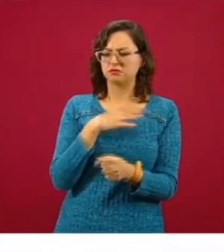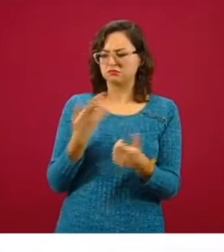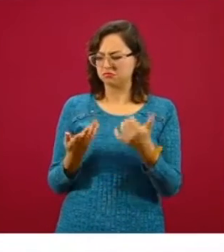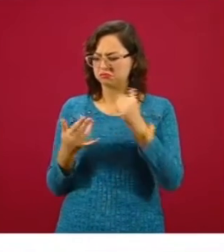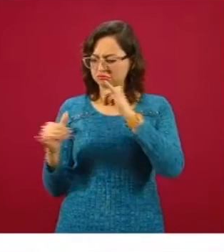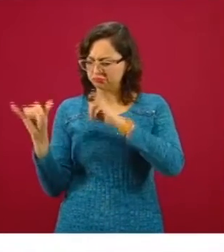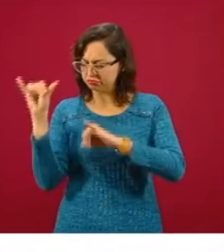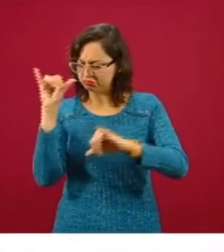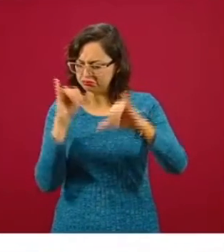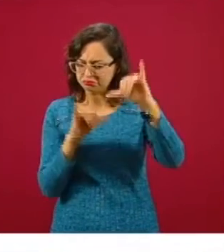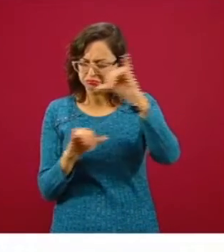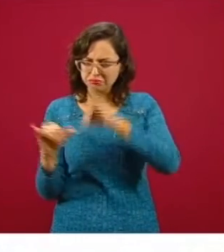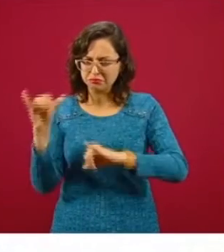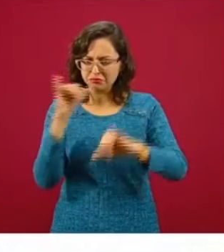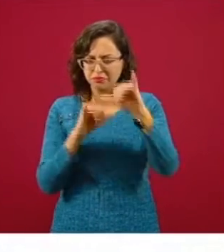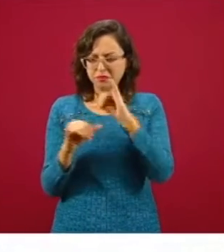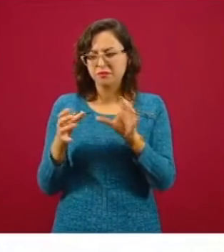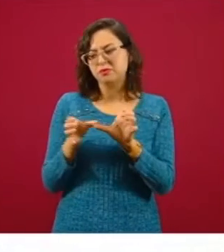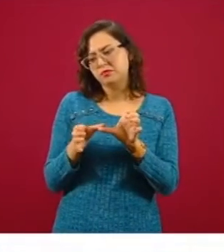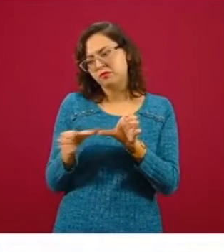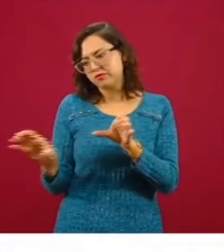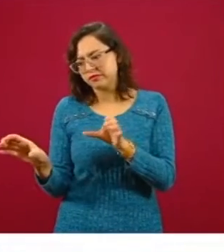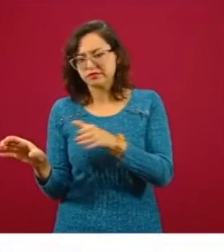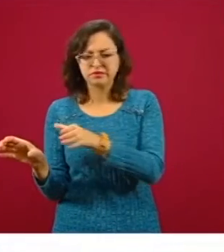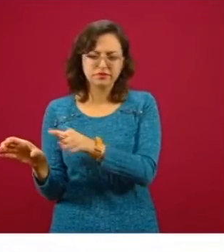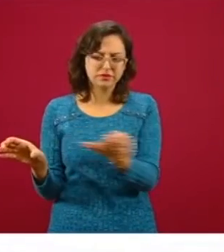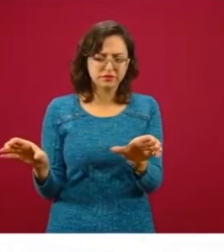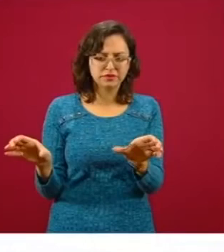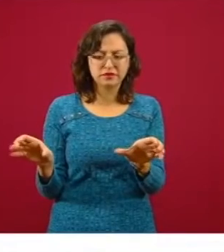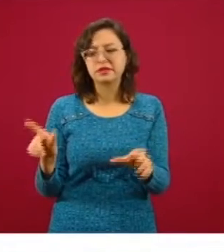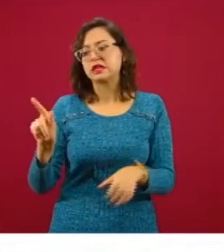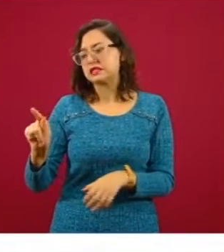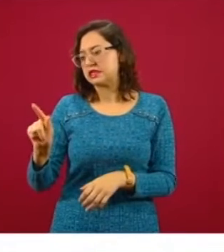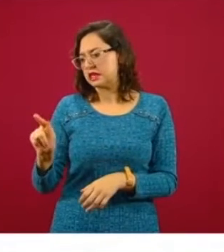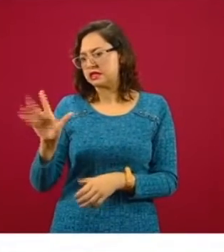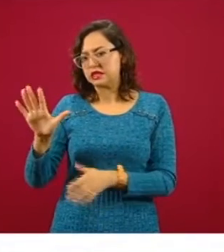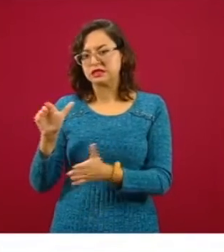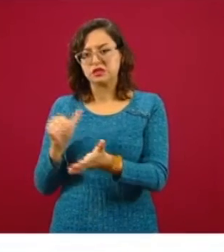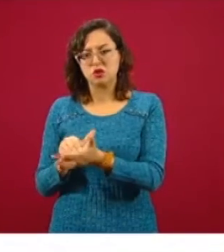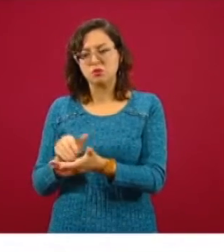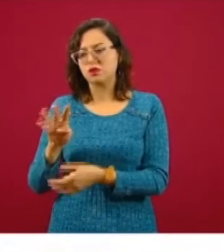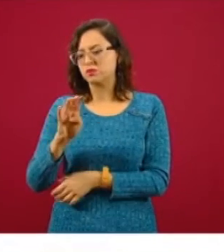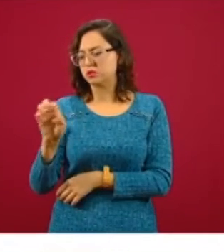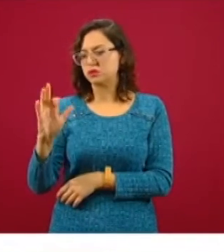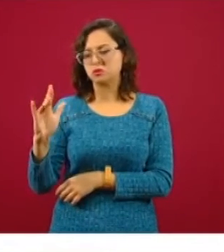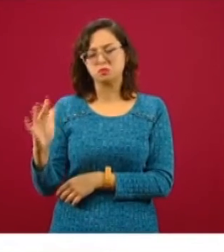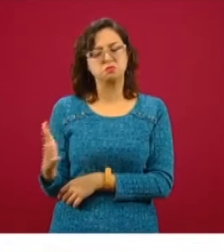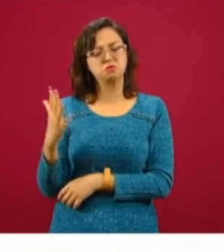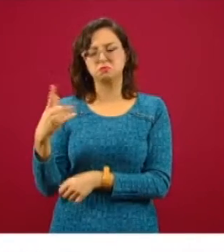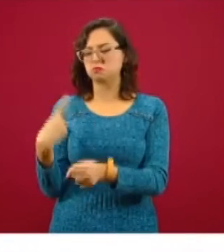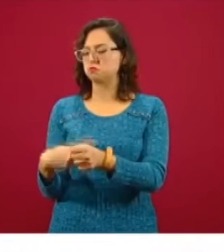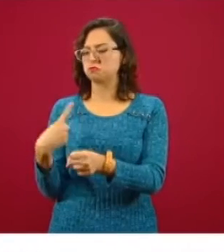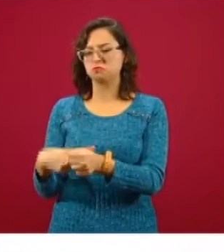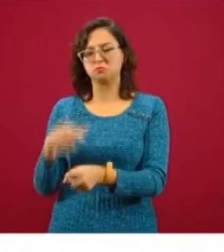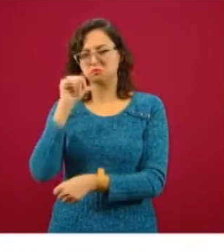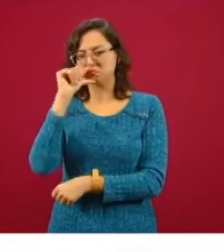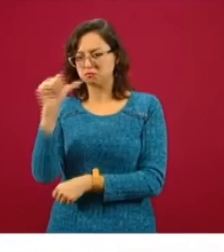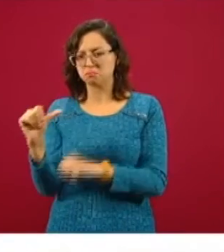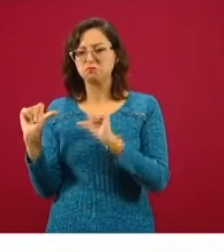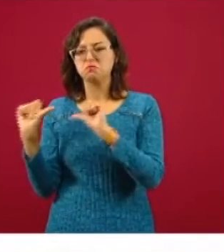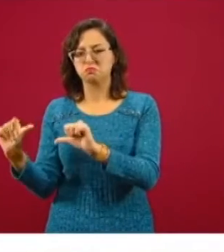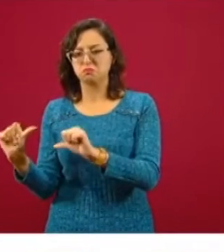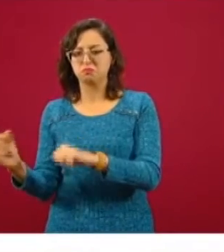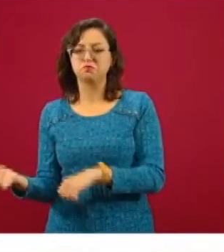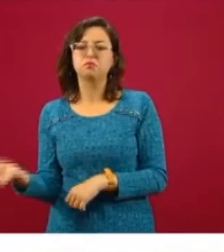estudiadas con pruebas de laboratorio y resultaron 75 mil 955 de ellas negativas y 35